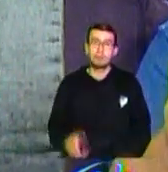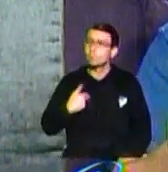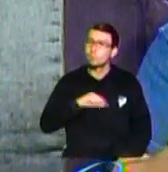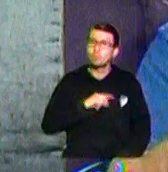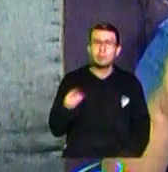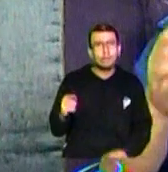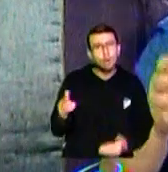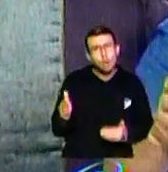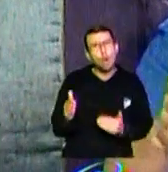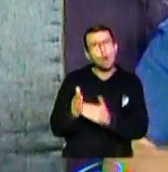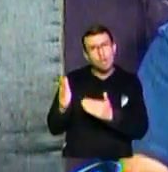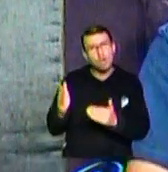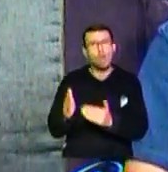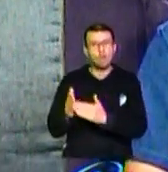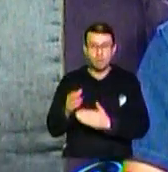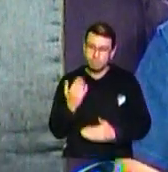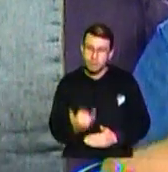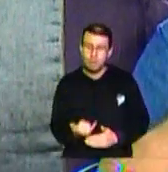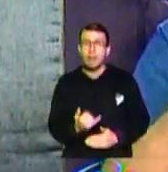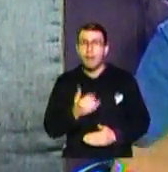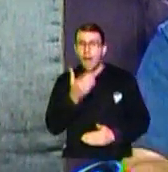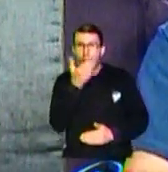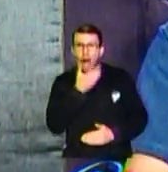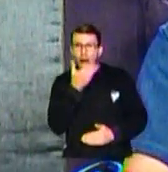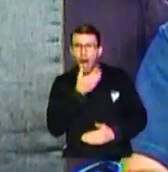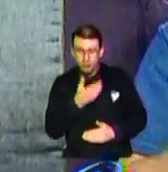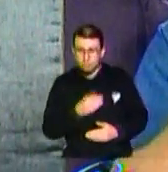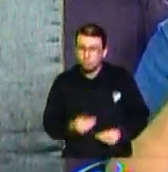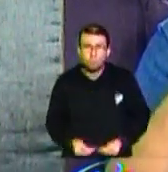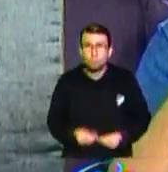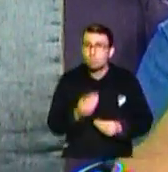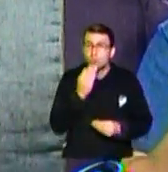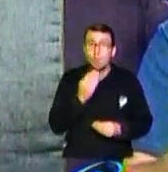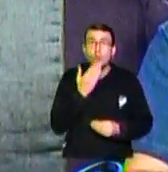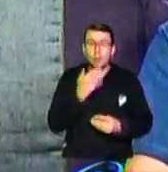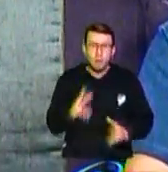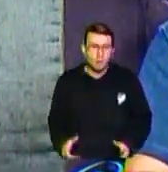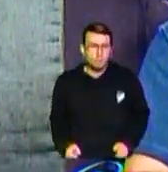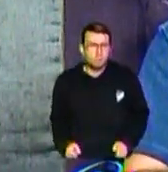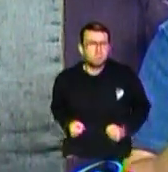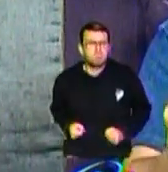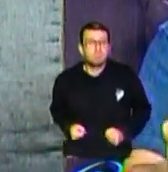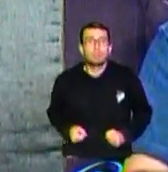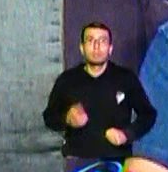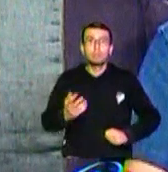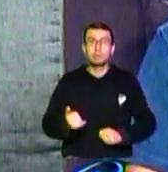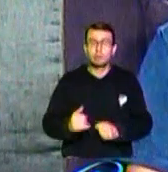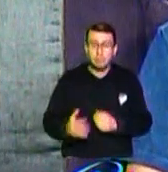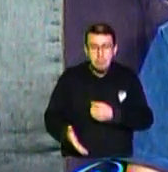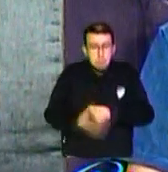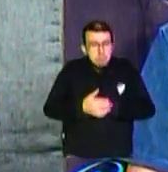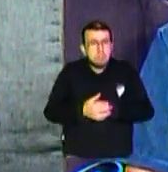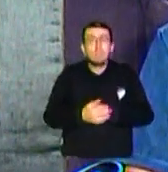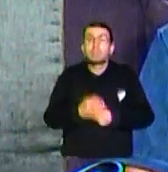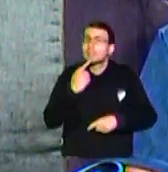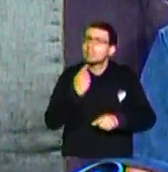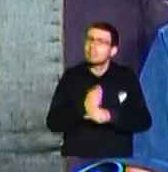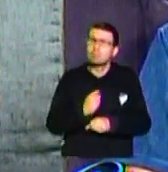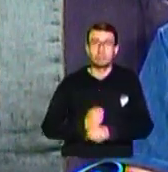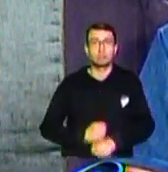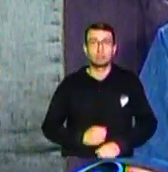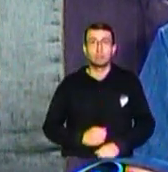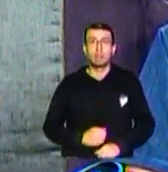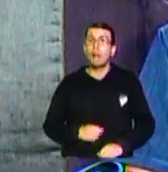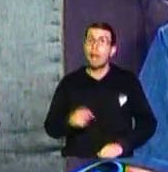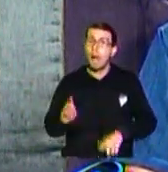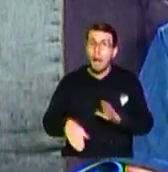contra de esto, que vamos en contra de esa Eva, la ropa apretada, licras. Las licras, pues eso es lo más